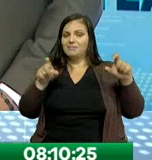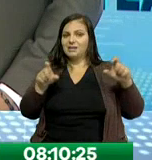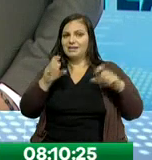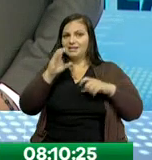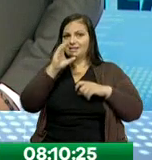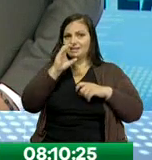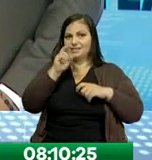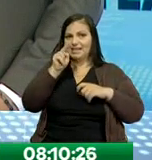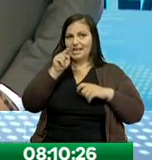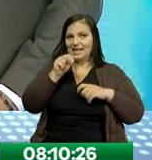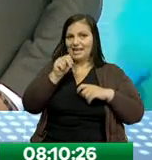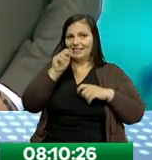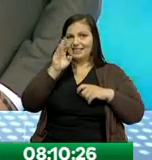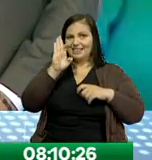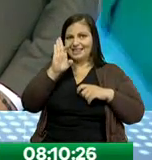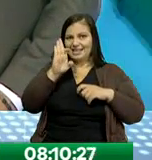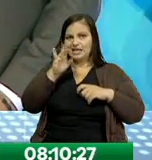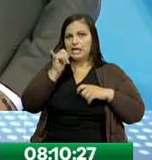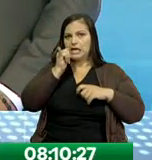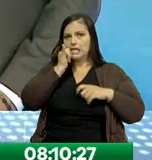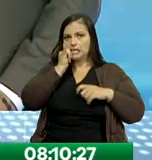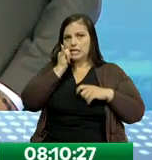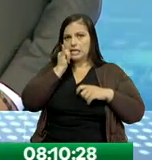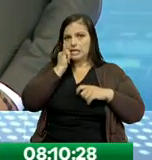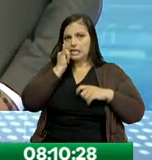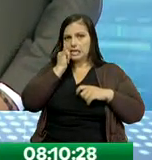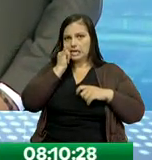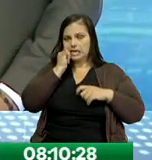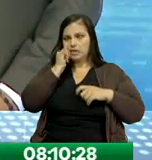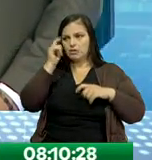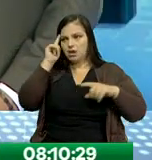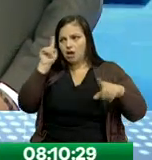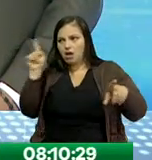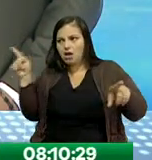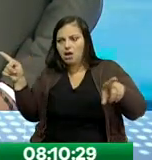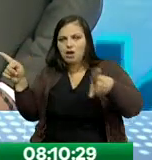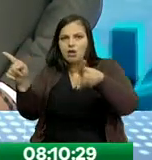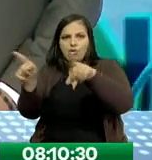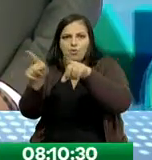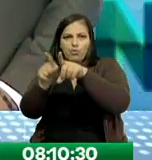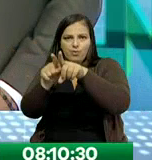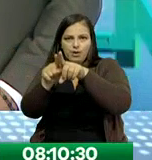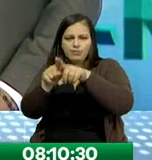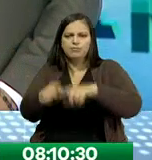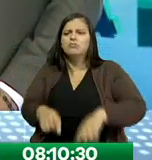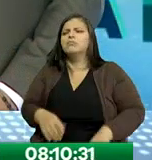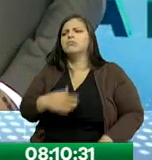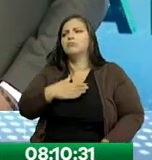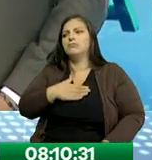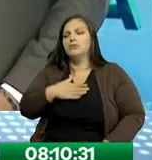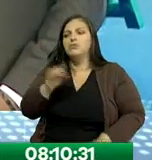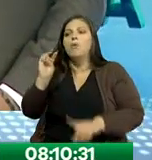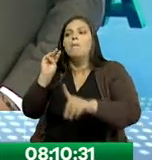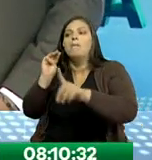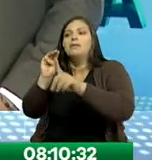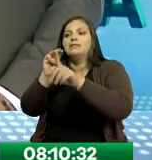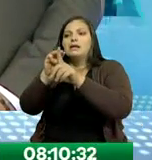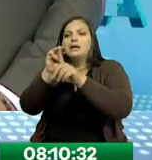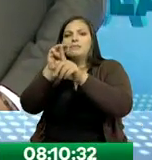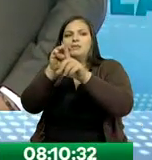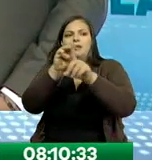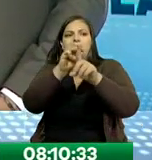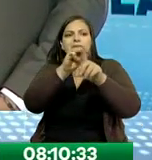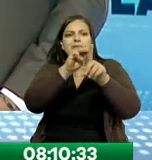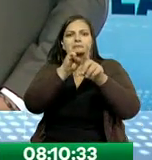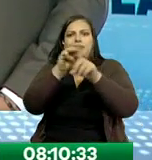mensajes de cuánto tú debes. Y esos son los famosos mensajes SMS que le llaman. Mensaje de texto. Lo hace. Tengo la